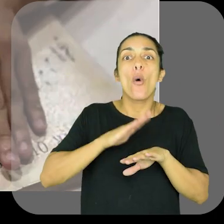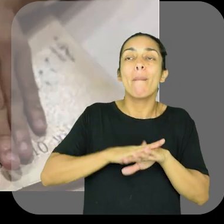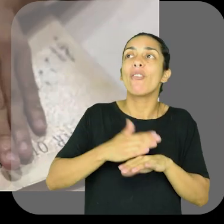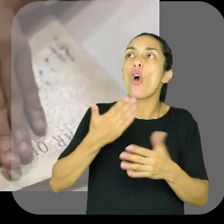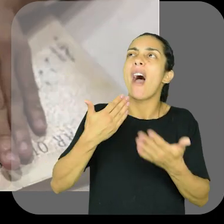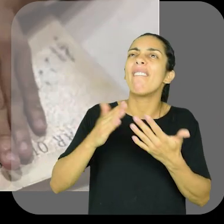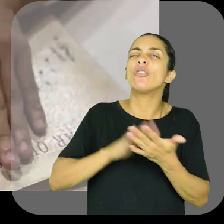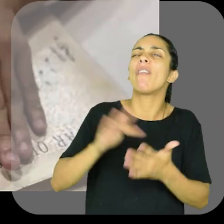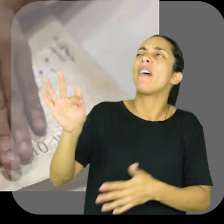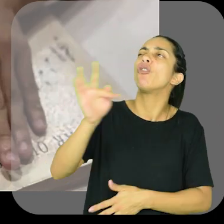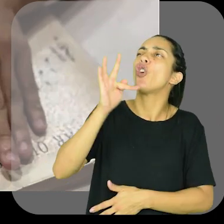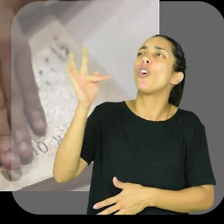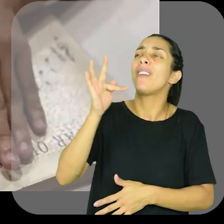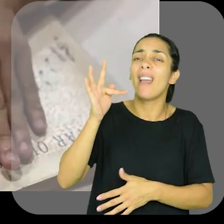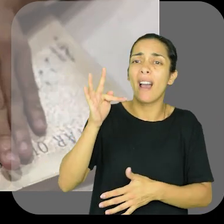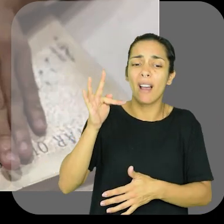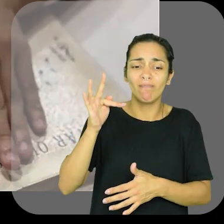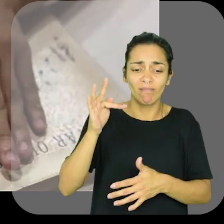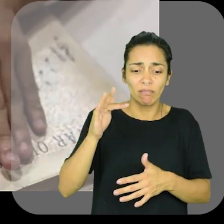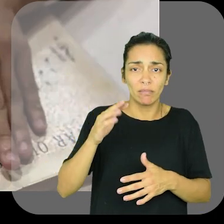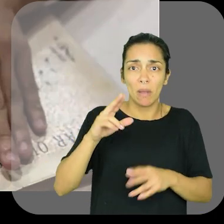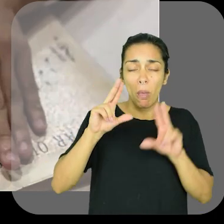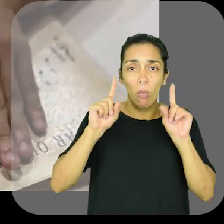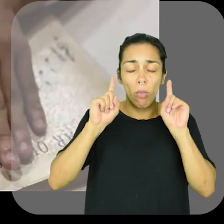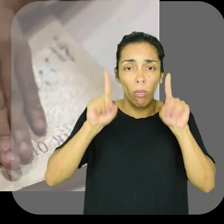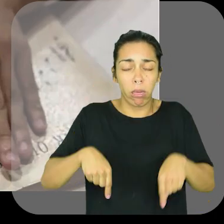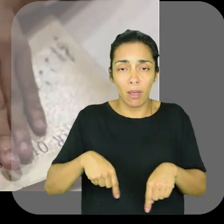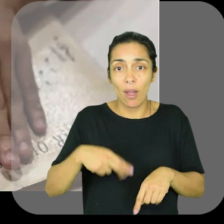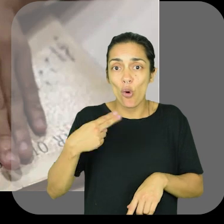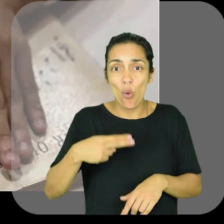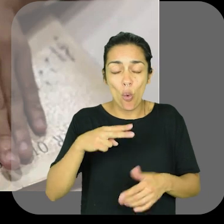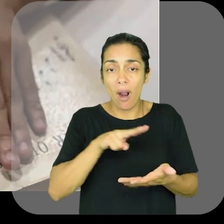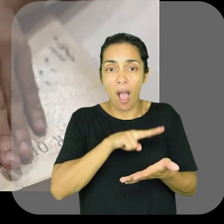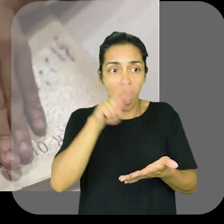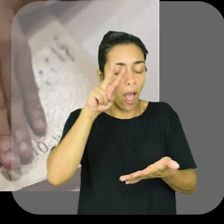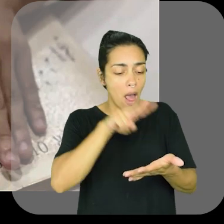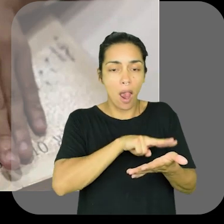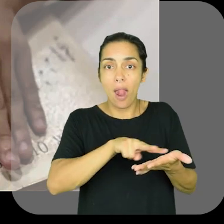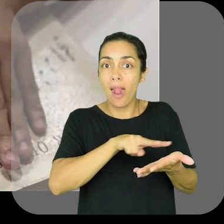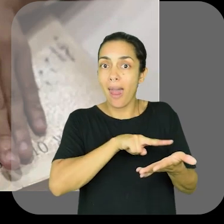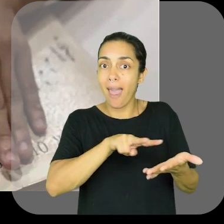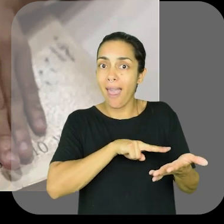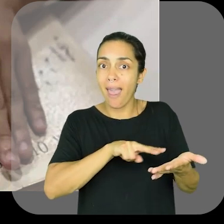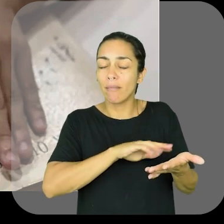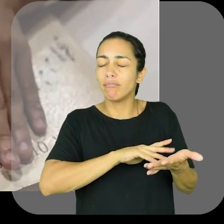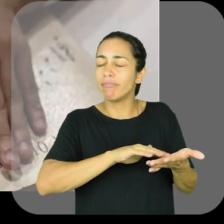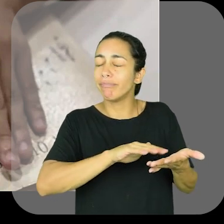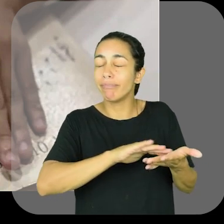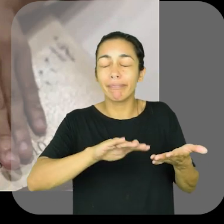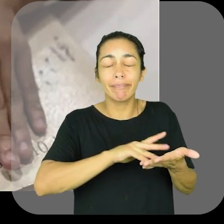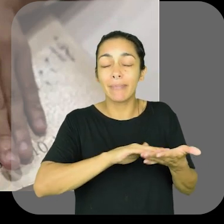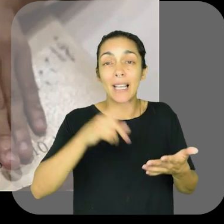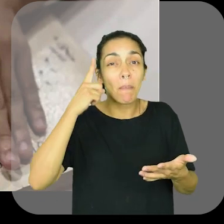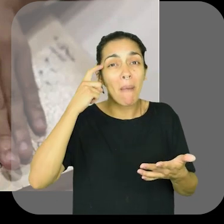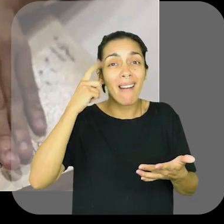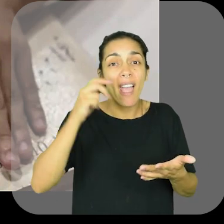teoría, tienen algunos vacíos porque nunca han leído una partitura realmente, solo es lo que les dictan. Entonces,